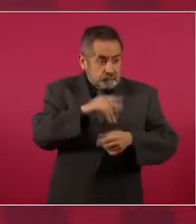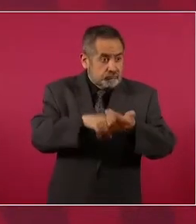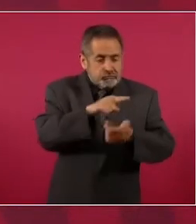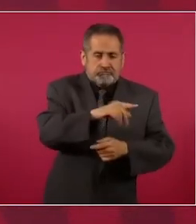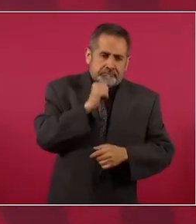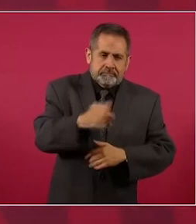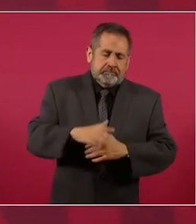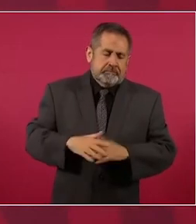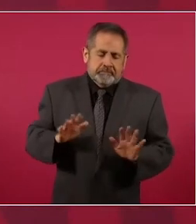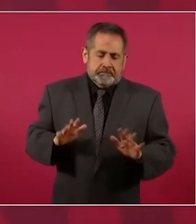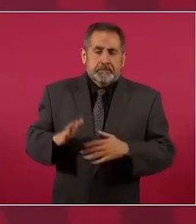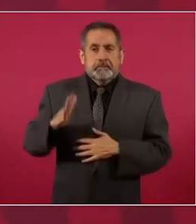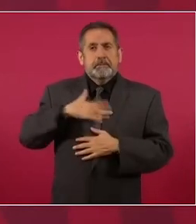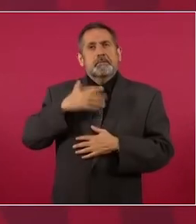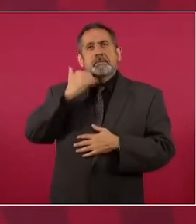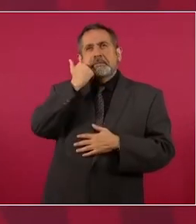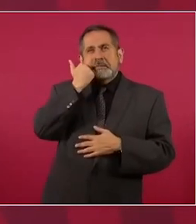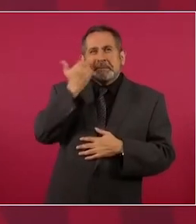sea